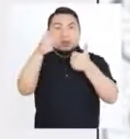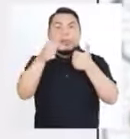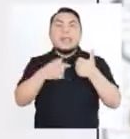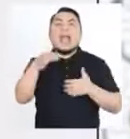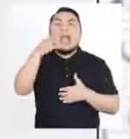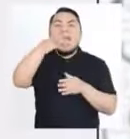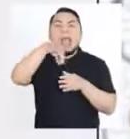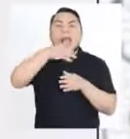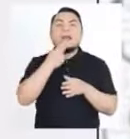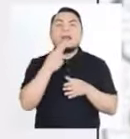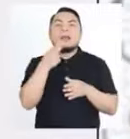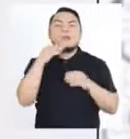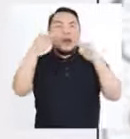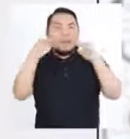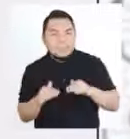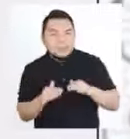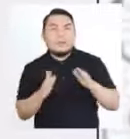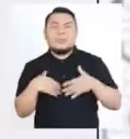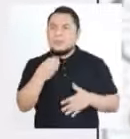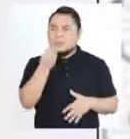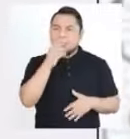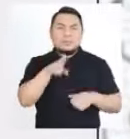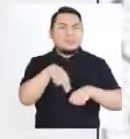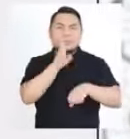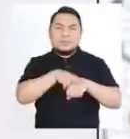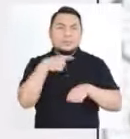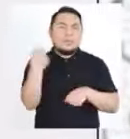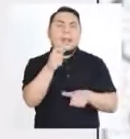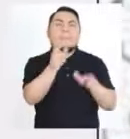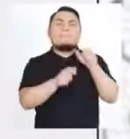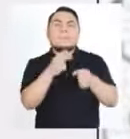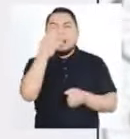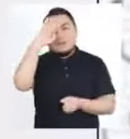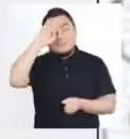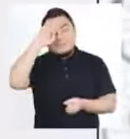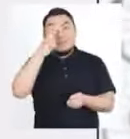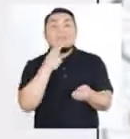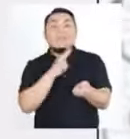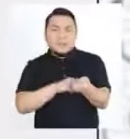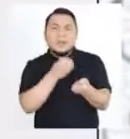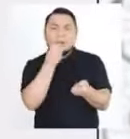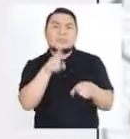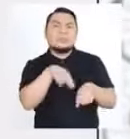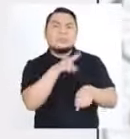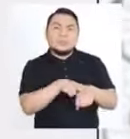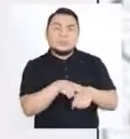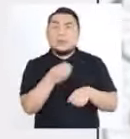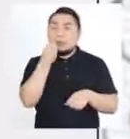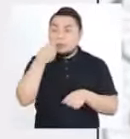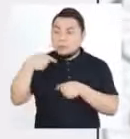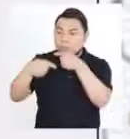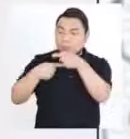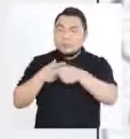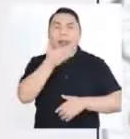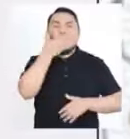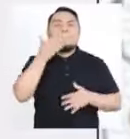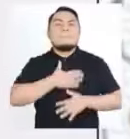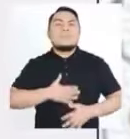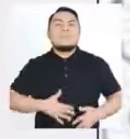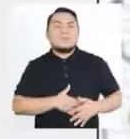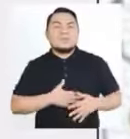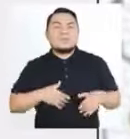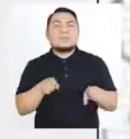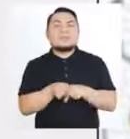de niveles de azúcar. Por eso puede ser consumido por enfermos de diabetes. Su consumo frecuente mejora la